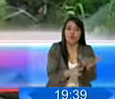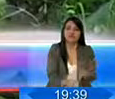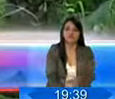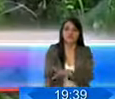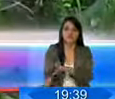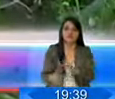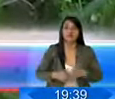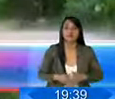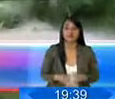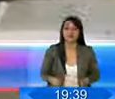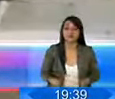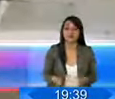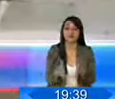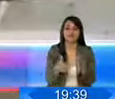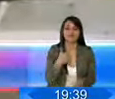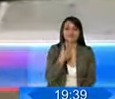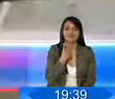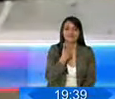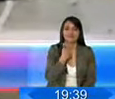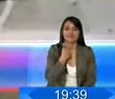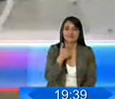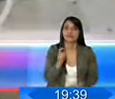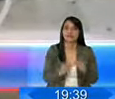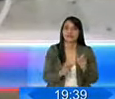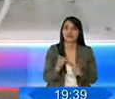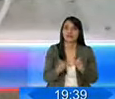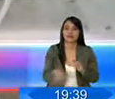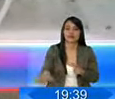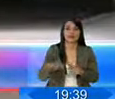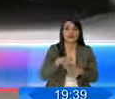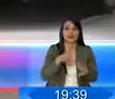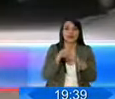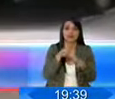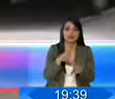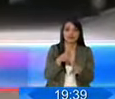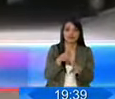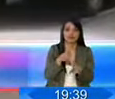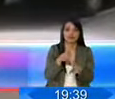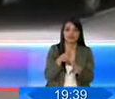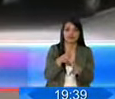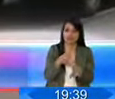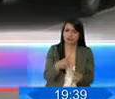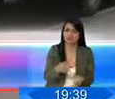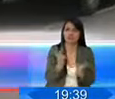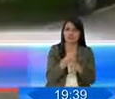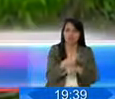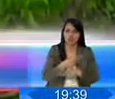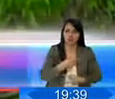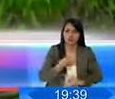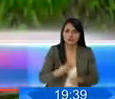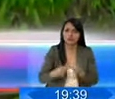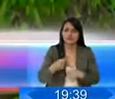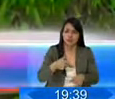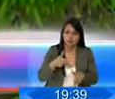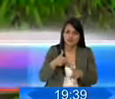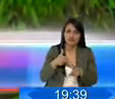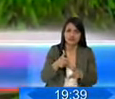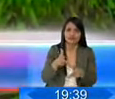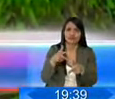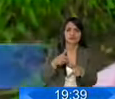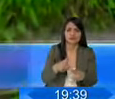El colapso de esta vía generó malestar en los habitantes de esta zona, conocida por su gran productividad. El daño ha